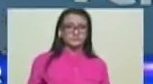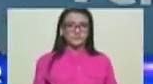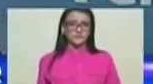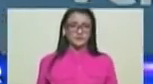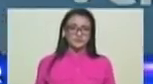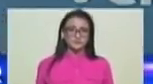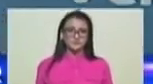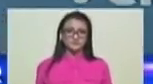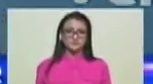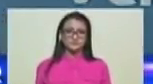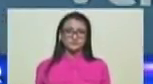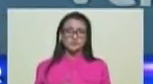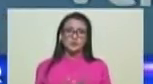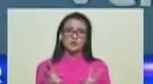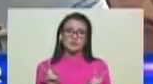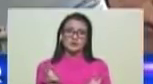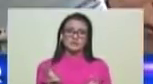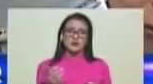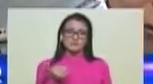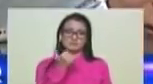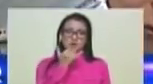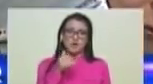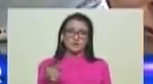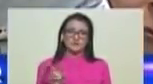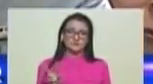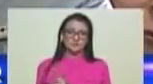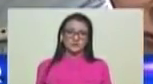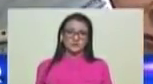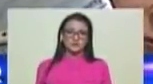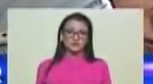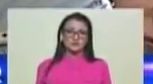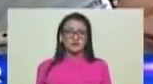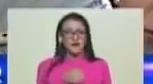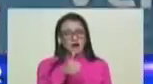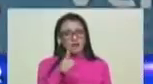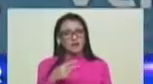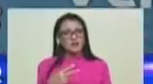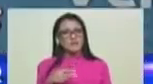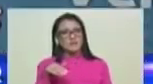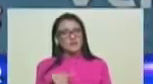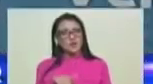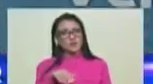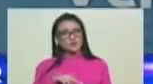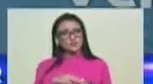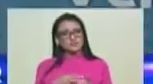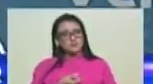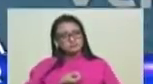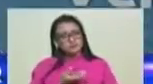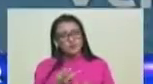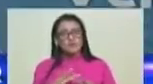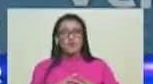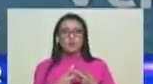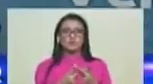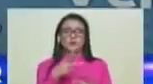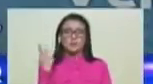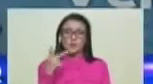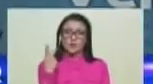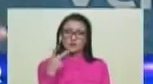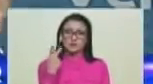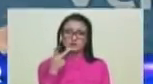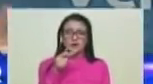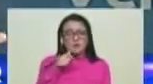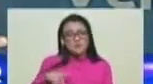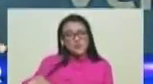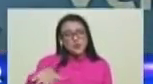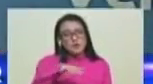marco de lo que acontecía en Venezuela. En cada voto se expresó la voluntad política de un